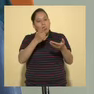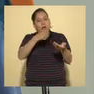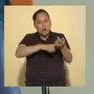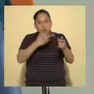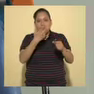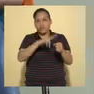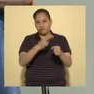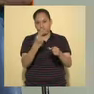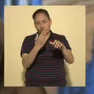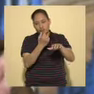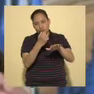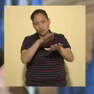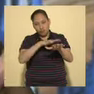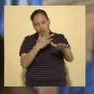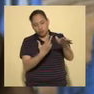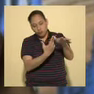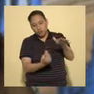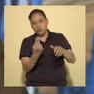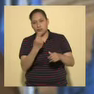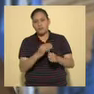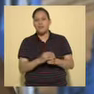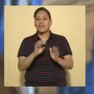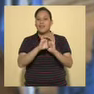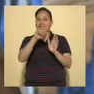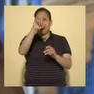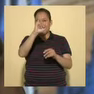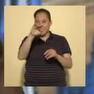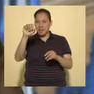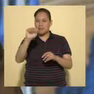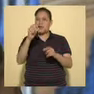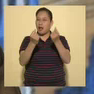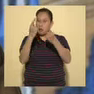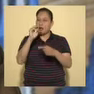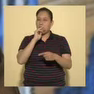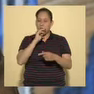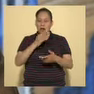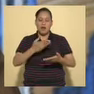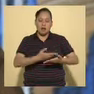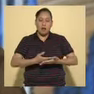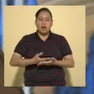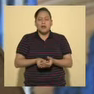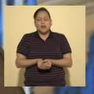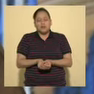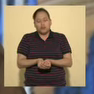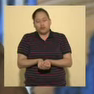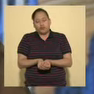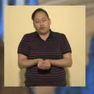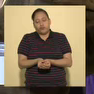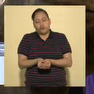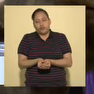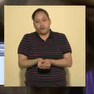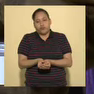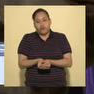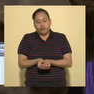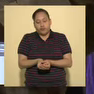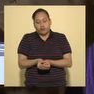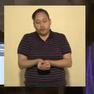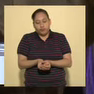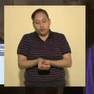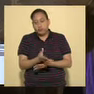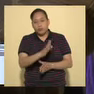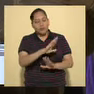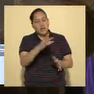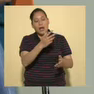que mencionabas a veces del Seguro Social, a veces llega una mamá, tiene a su bebé en parto y a lo mejor la dan de